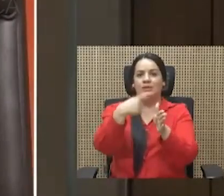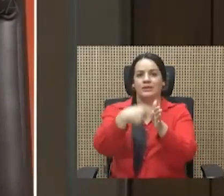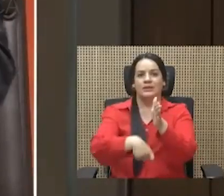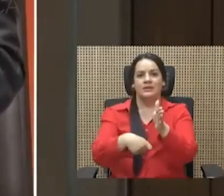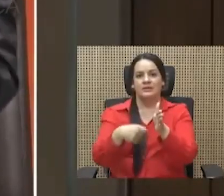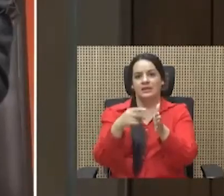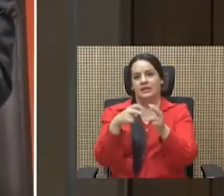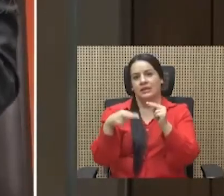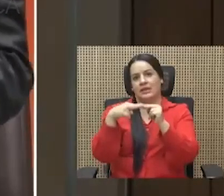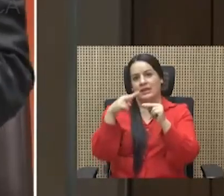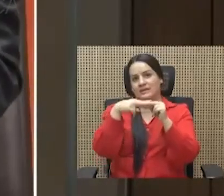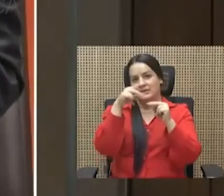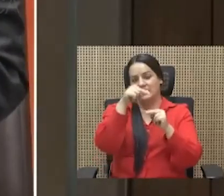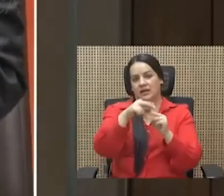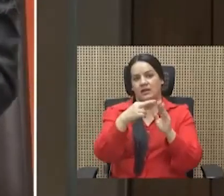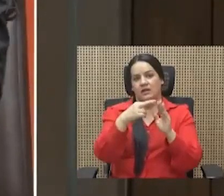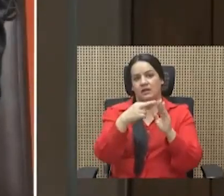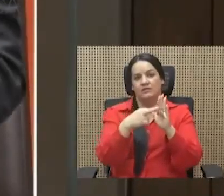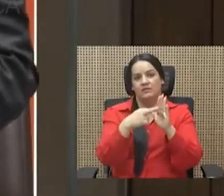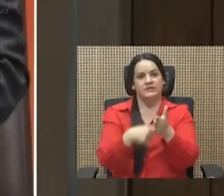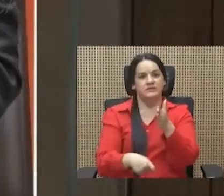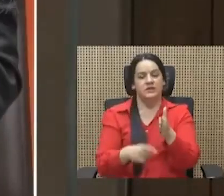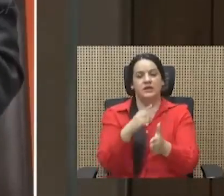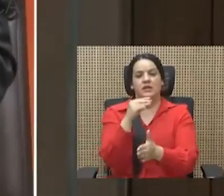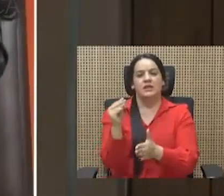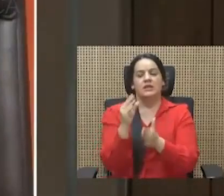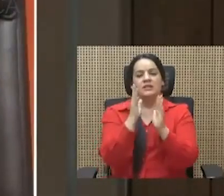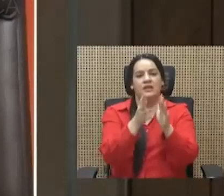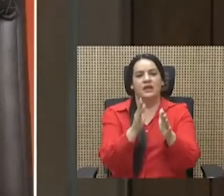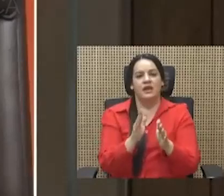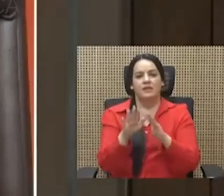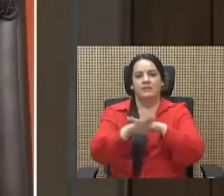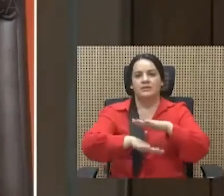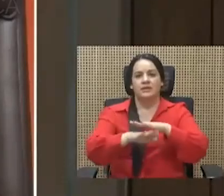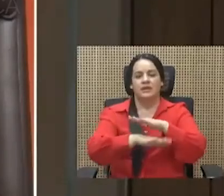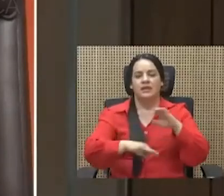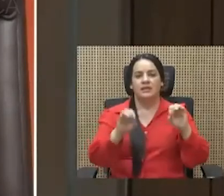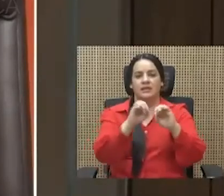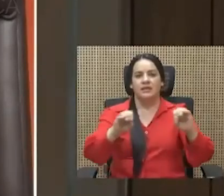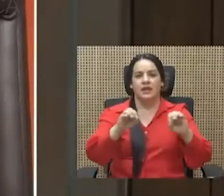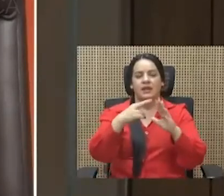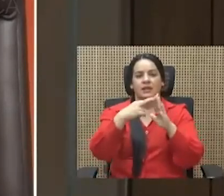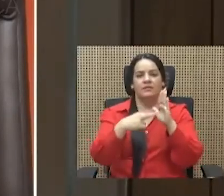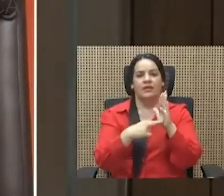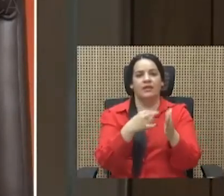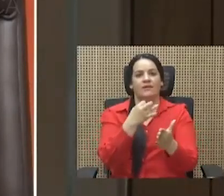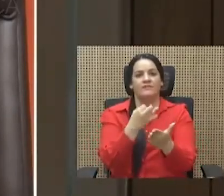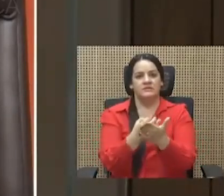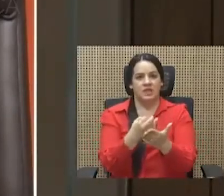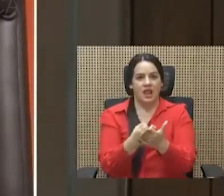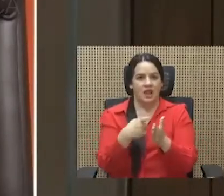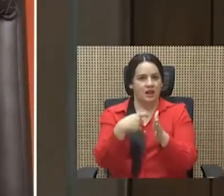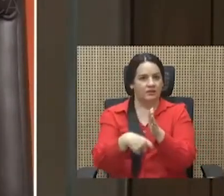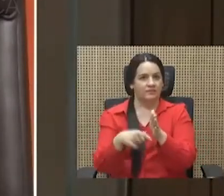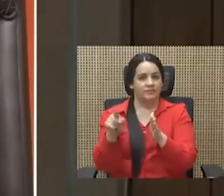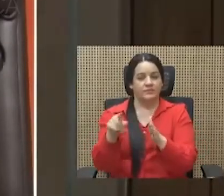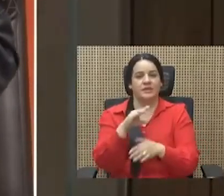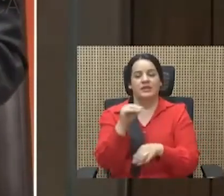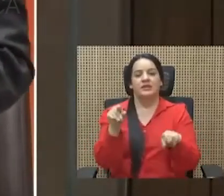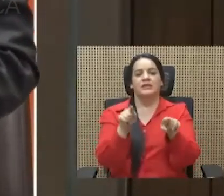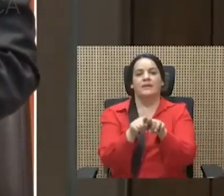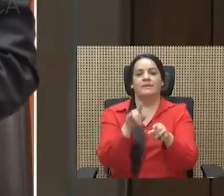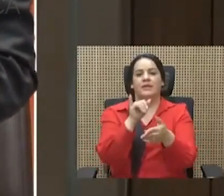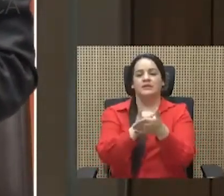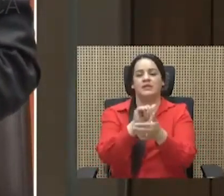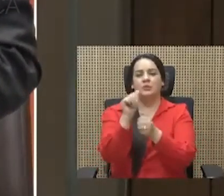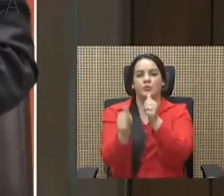proponía básicamente dejar en nada la regla fiscal. En esa subcomisión me acompañaron